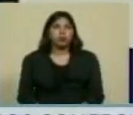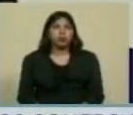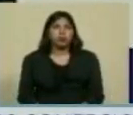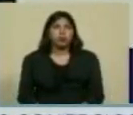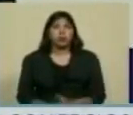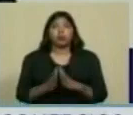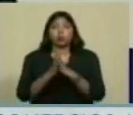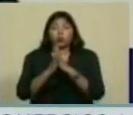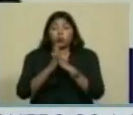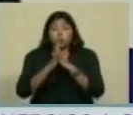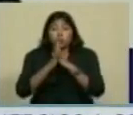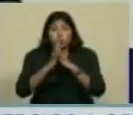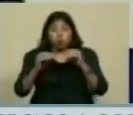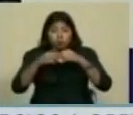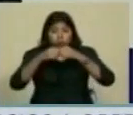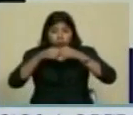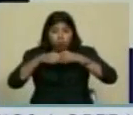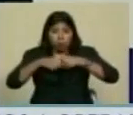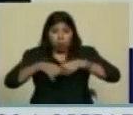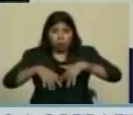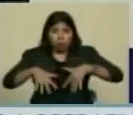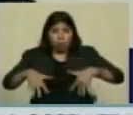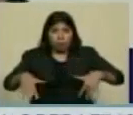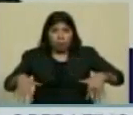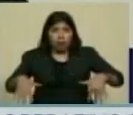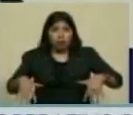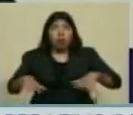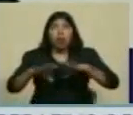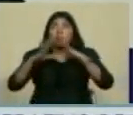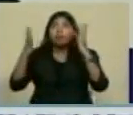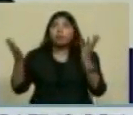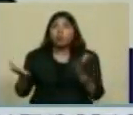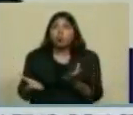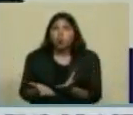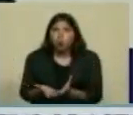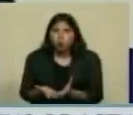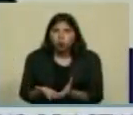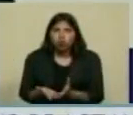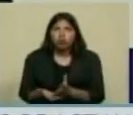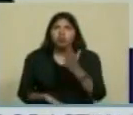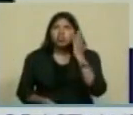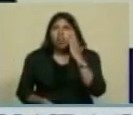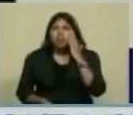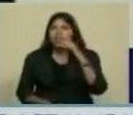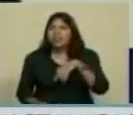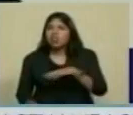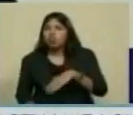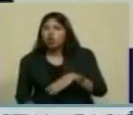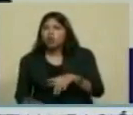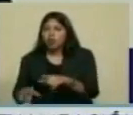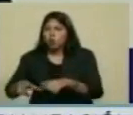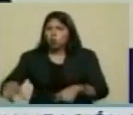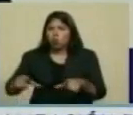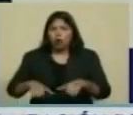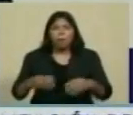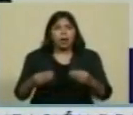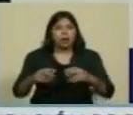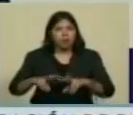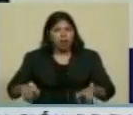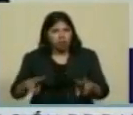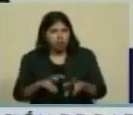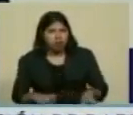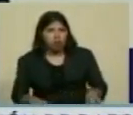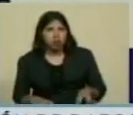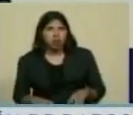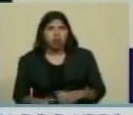que es importante decirlo, que se conozca, que el mundo conozca todos los centros de investigación y nuestras capacidades científicas para